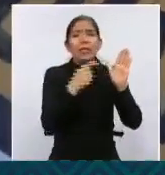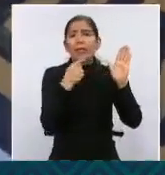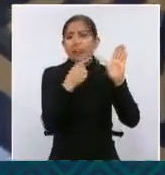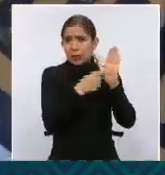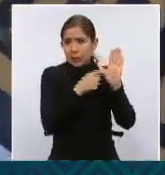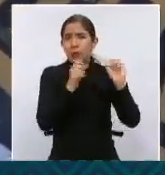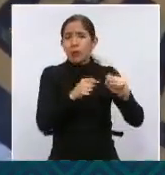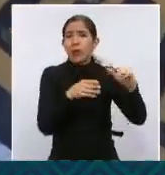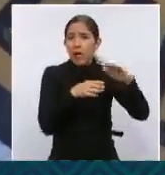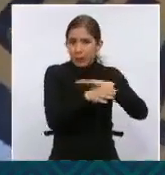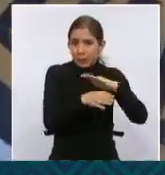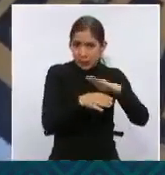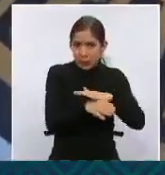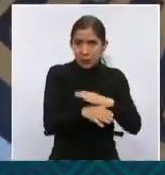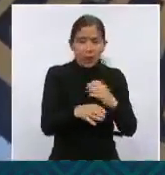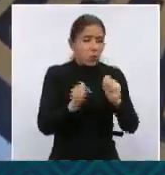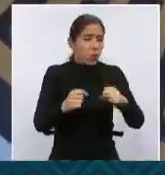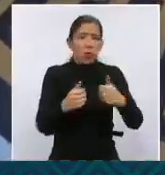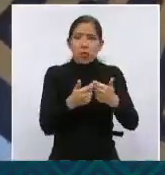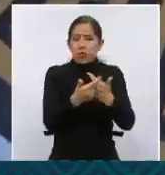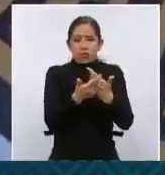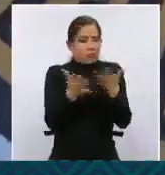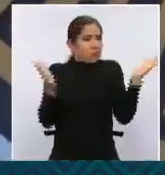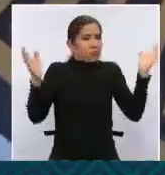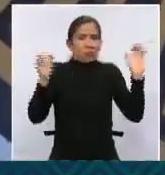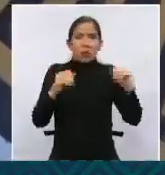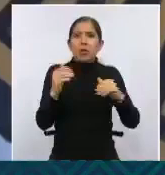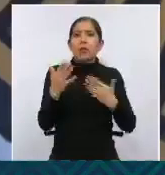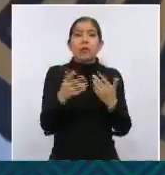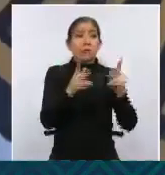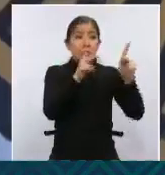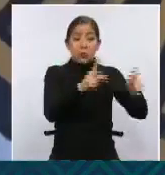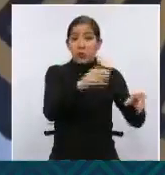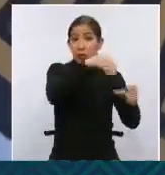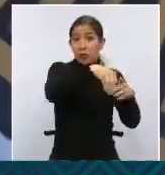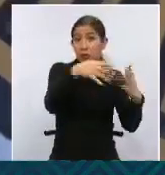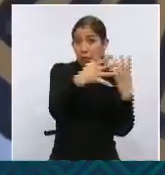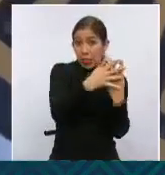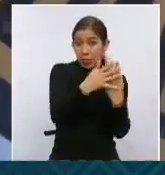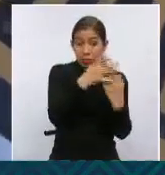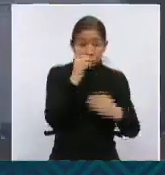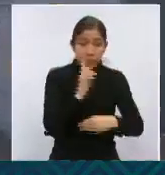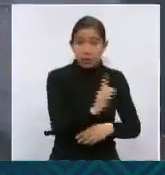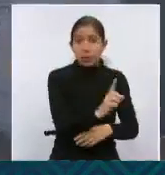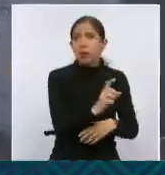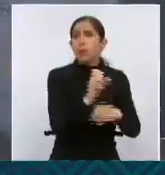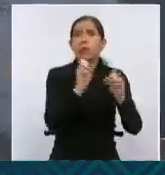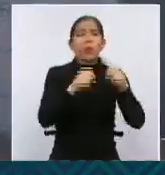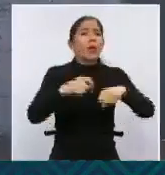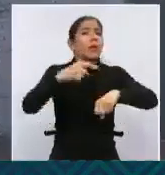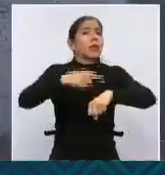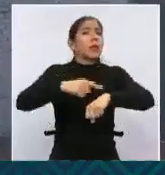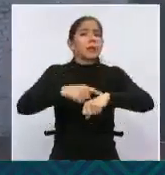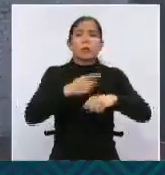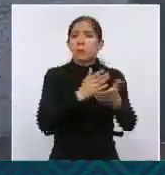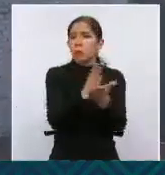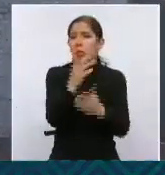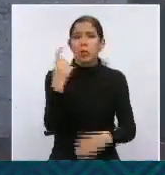acceso, son ilimitadas. O sea, cualquier privado de libertad, en el momento que entra en el centro penitenciario, tiene el derecho a la